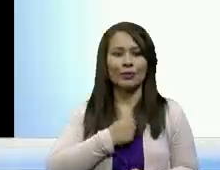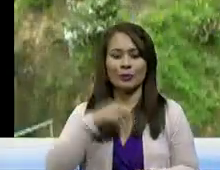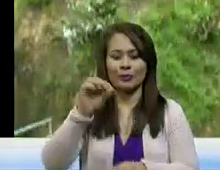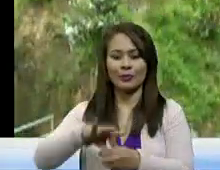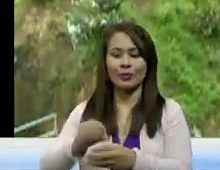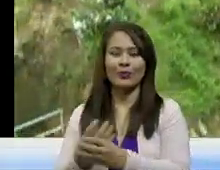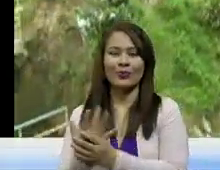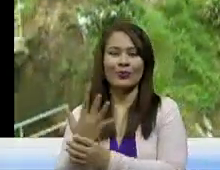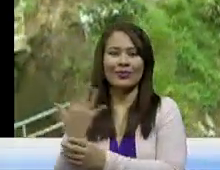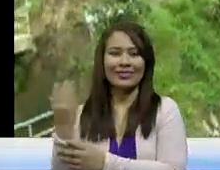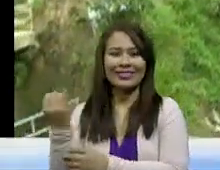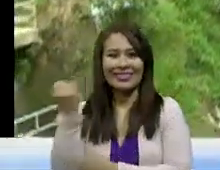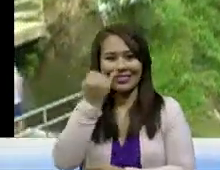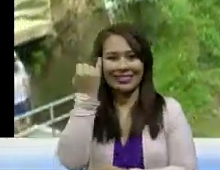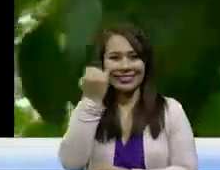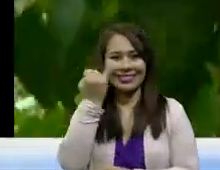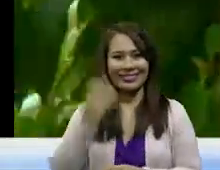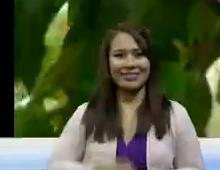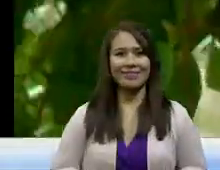también.